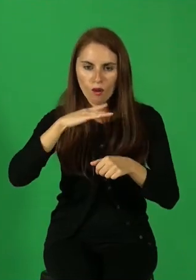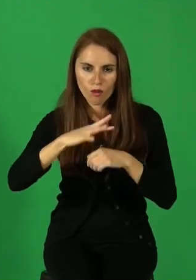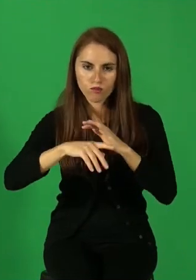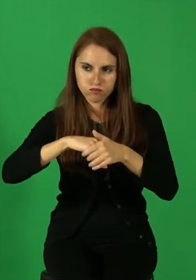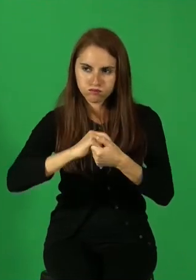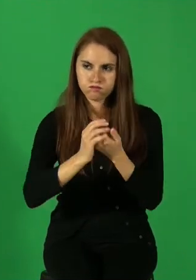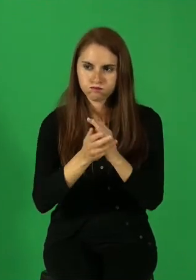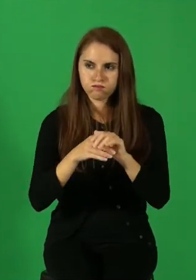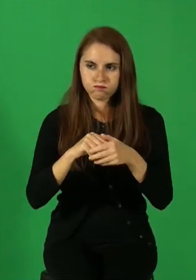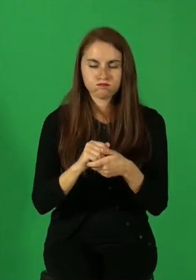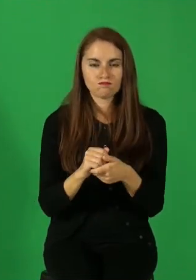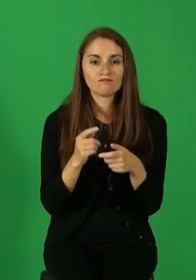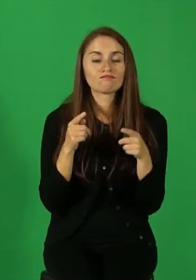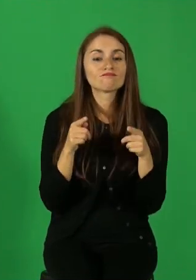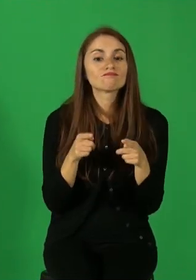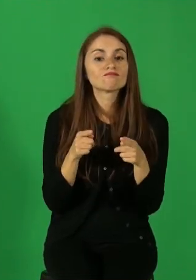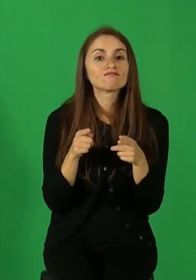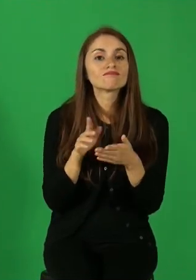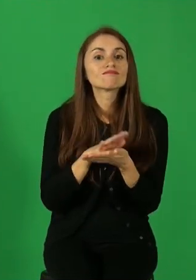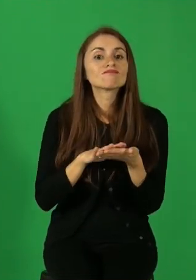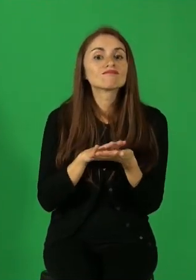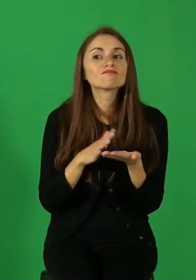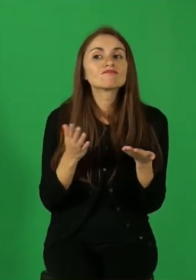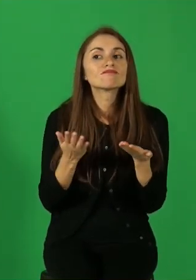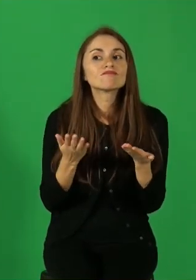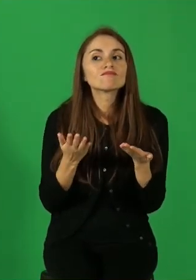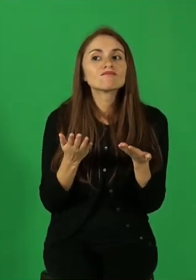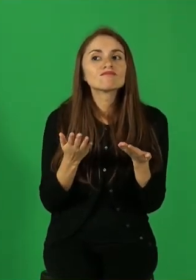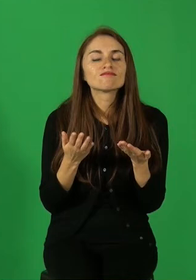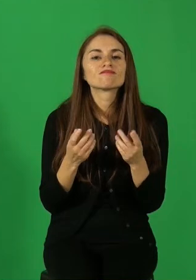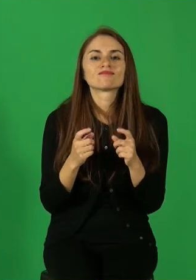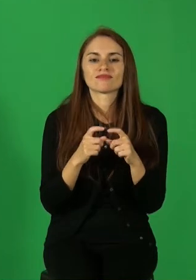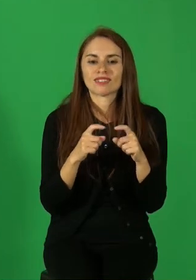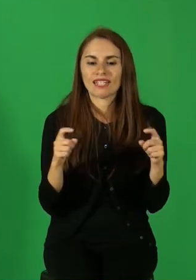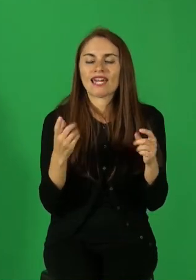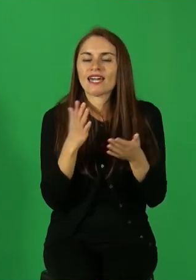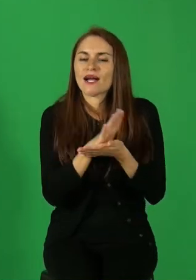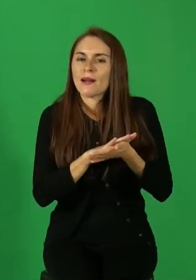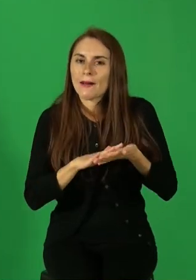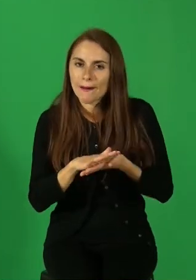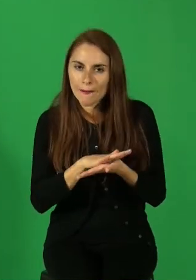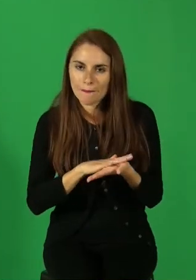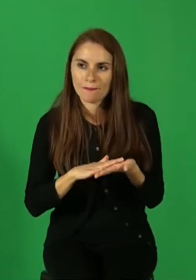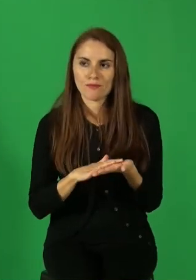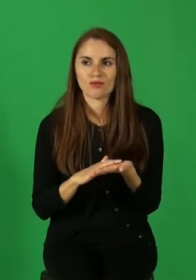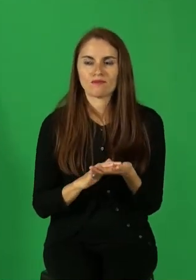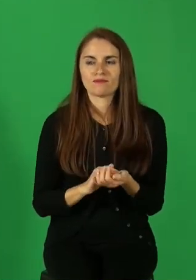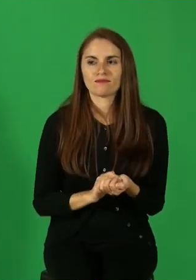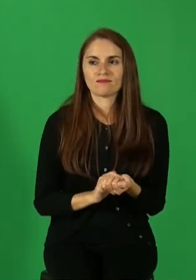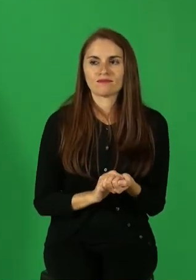Este tipo de ejemplo es, muy bien, de ejemplificación, ¿no es cierto?